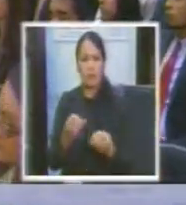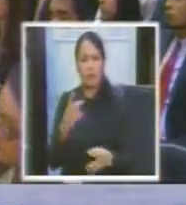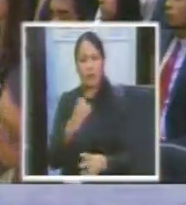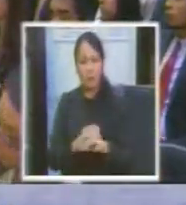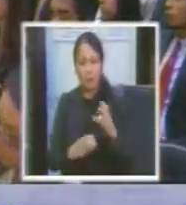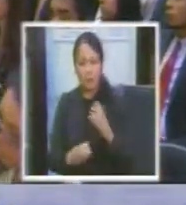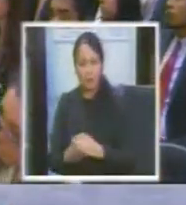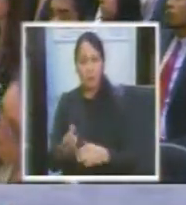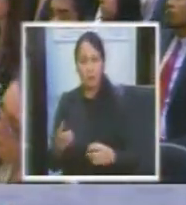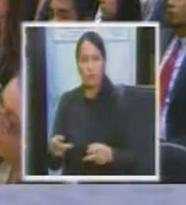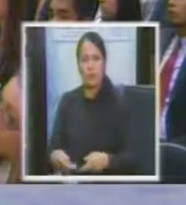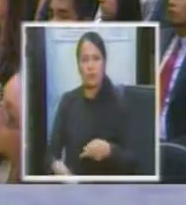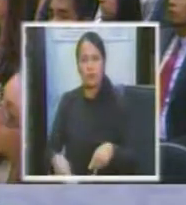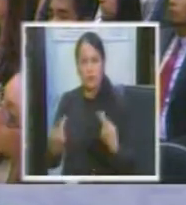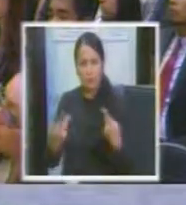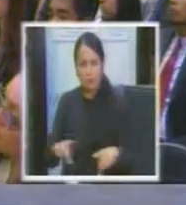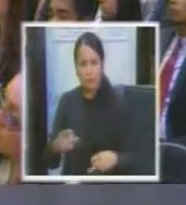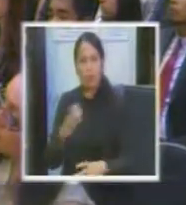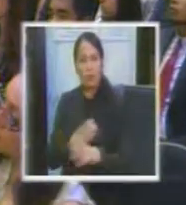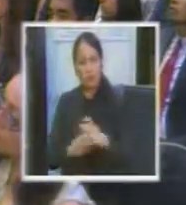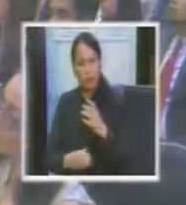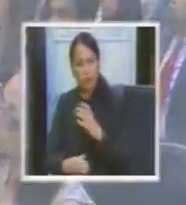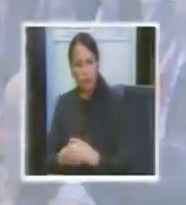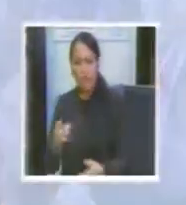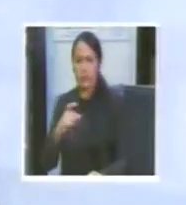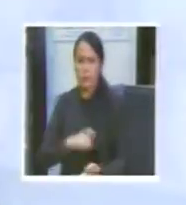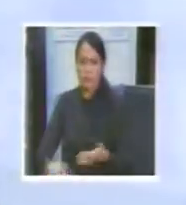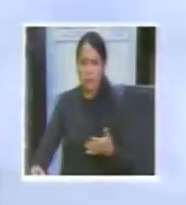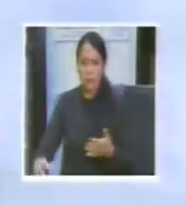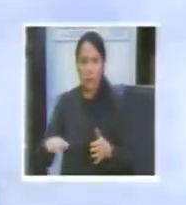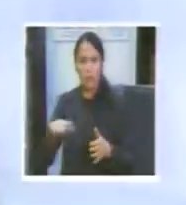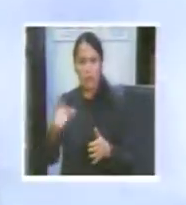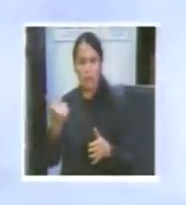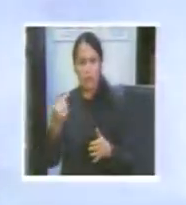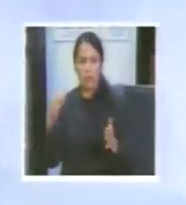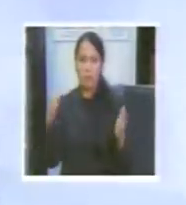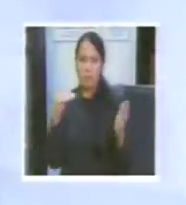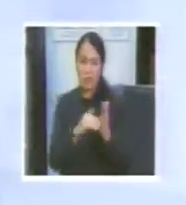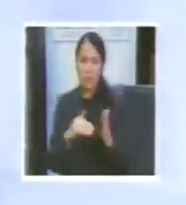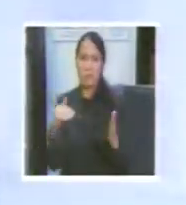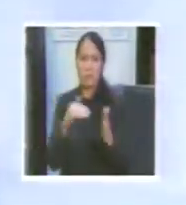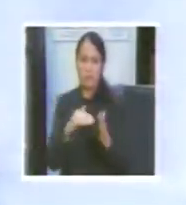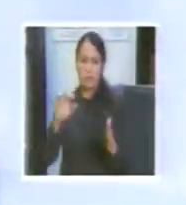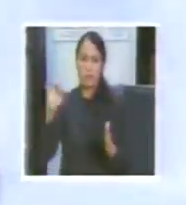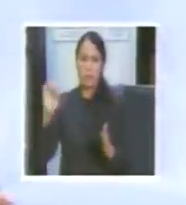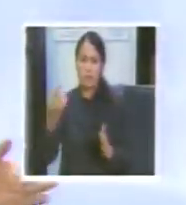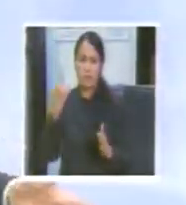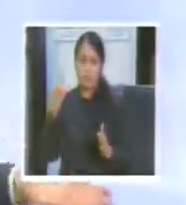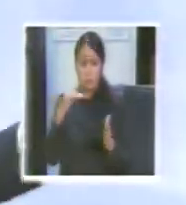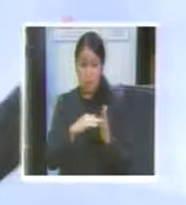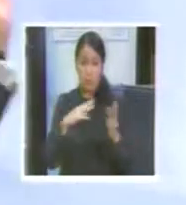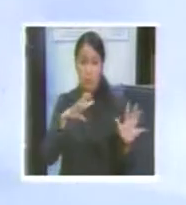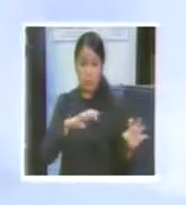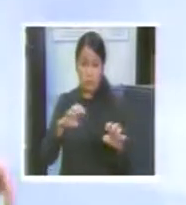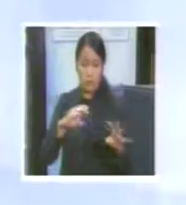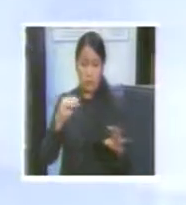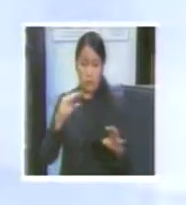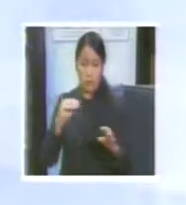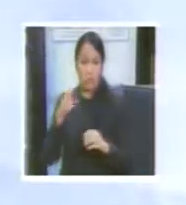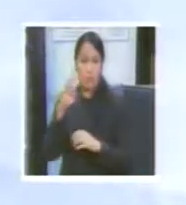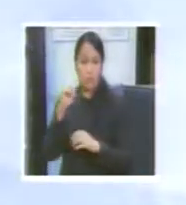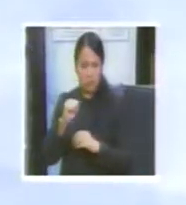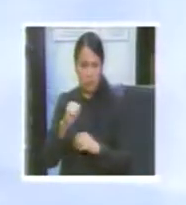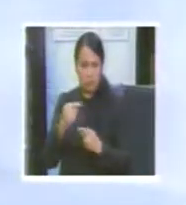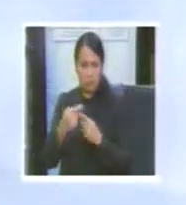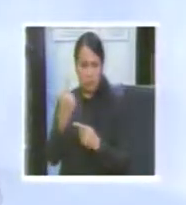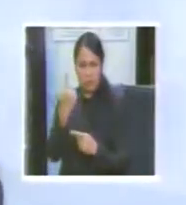importaciones mexicanas de Europa pasaron de 12 mil millones de dólares en 1999, el año antes de la entrada en vigor